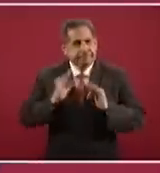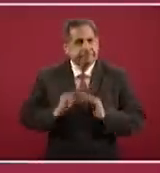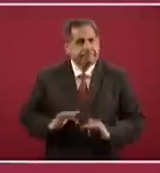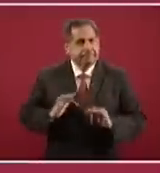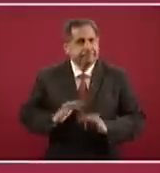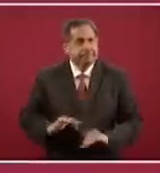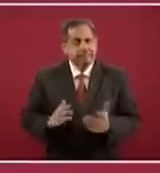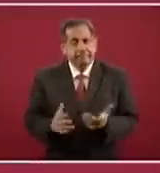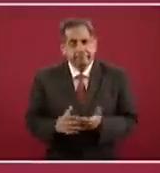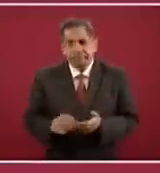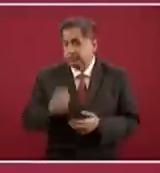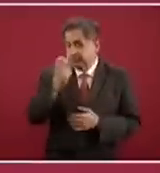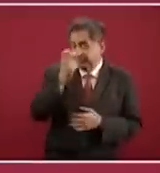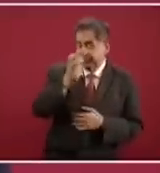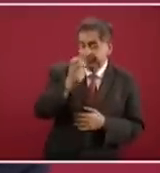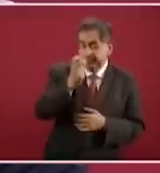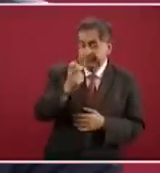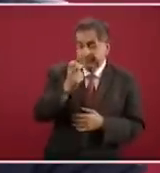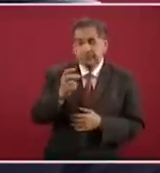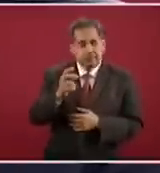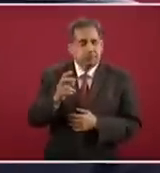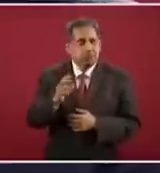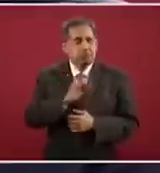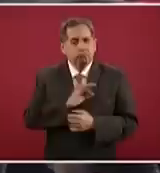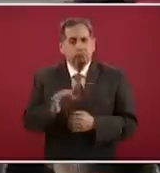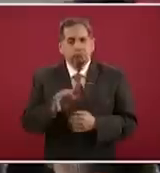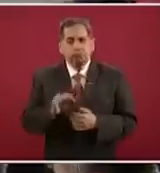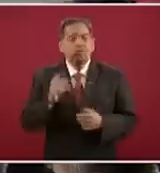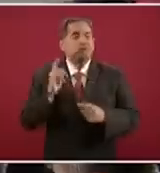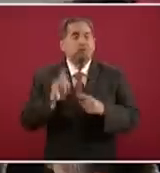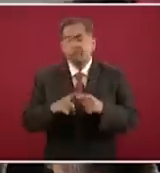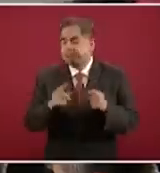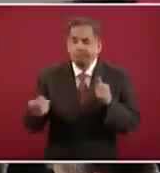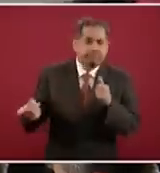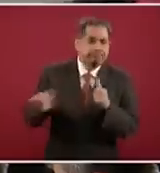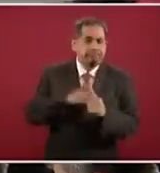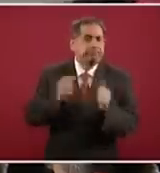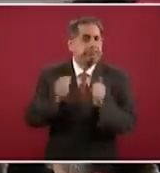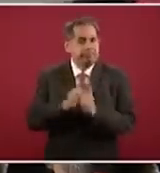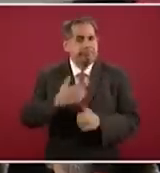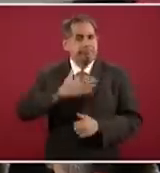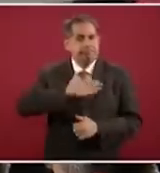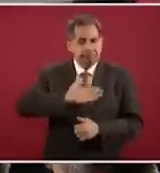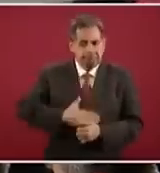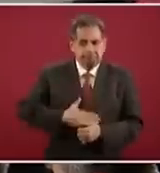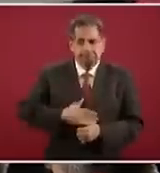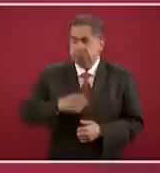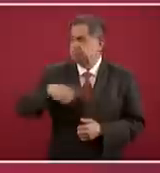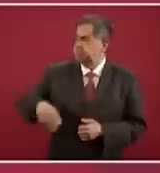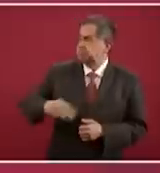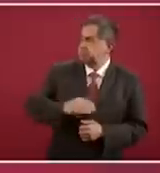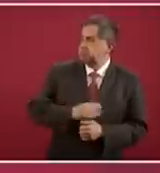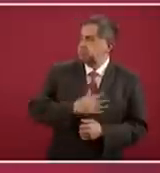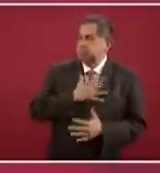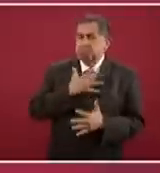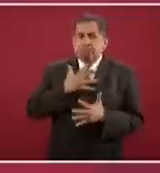pero eso se puede lograr si hay justicia, si hay bienestar